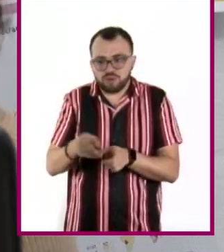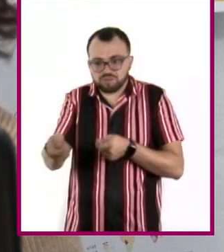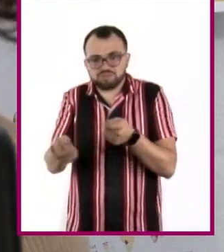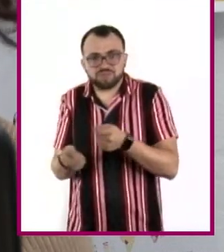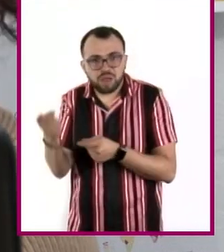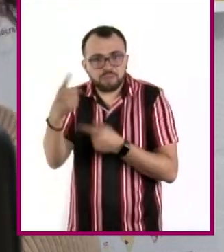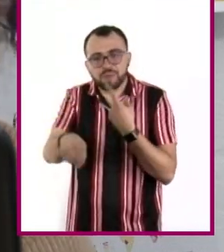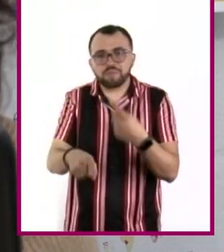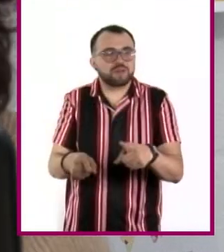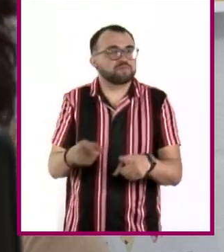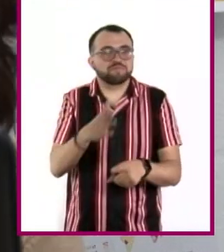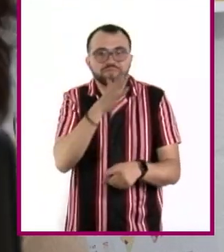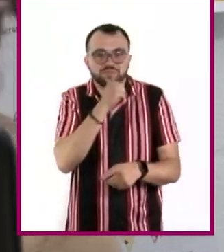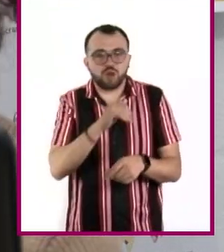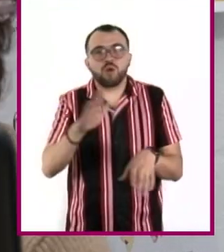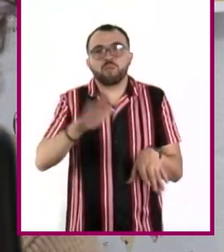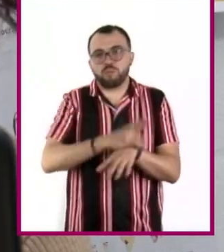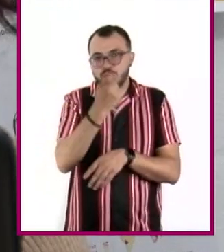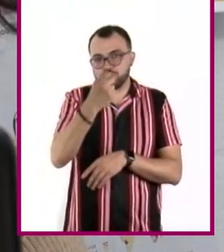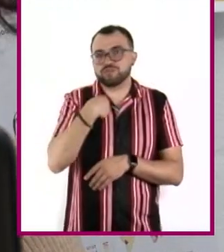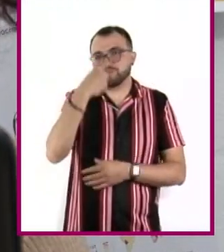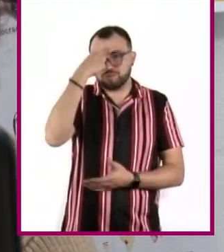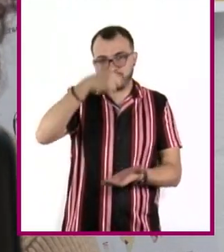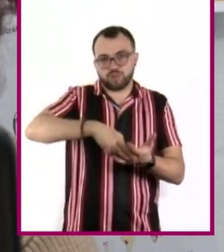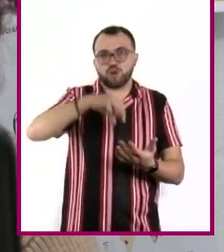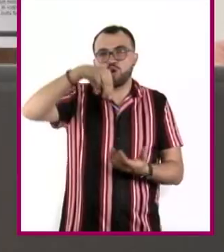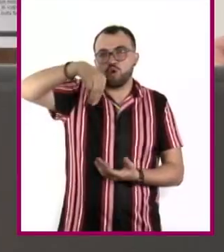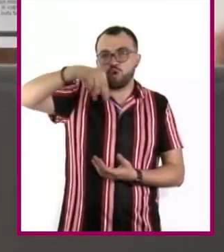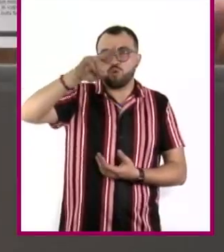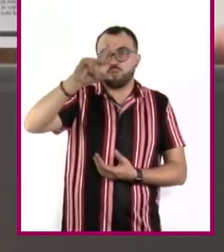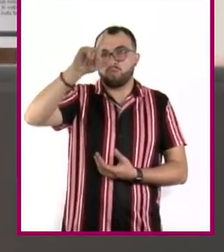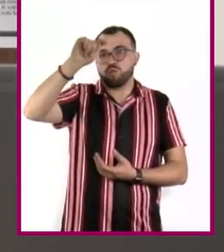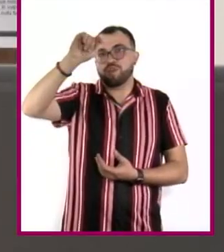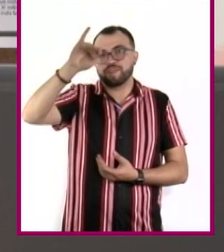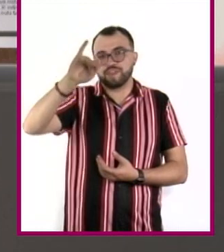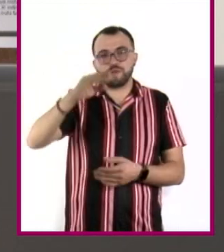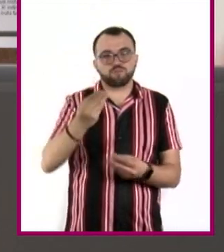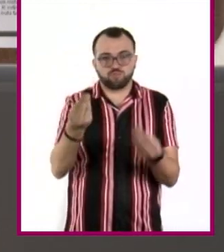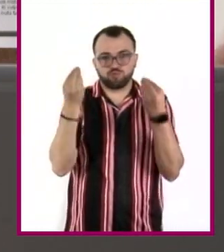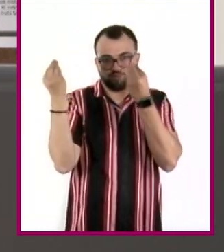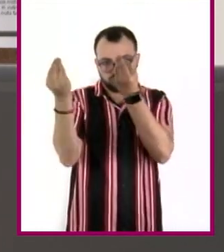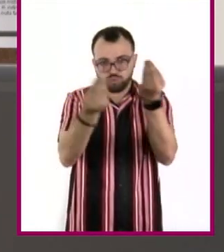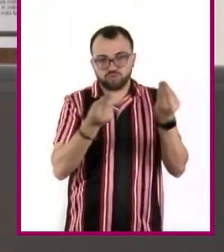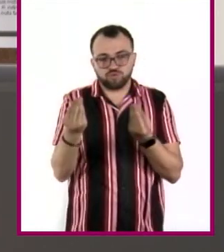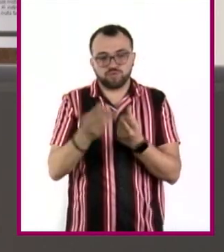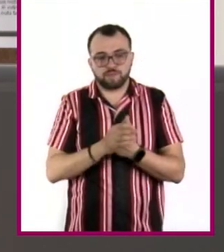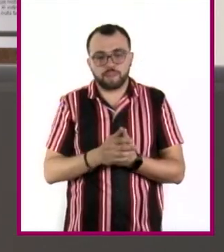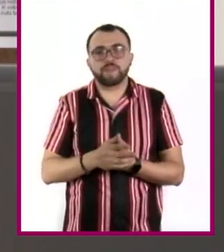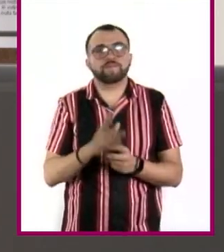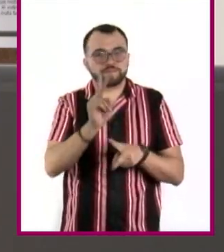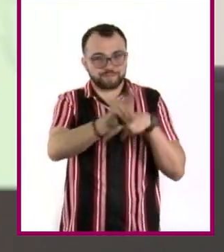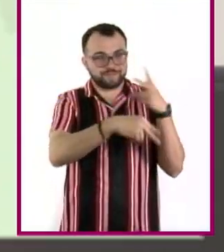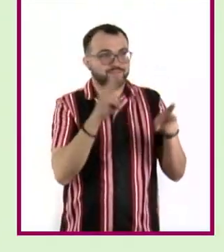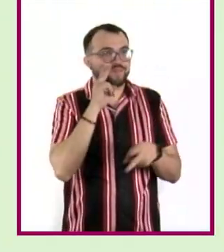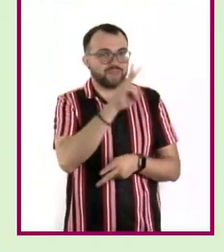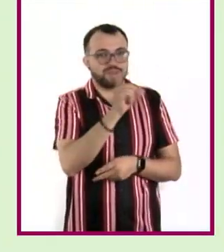y justo por eso pienso que es multipolar. Pues entonces, vayamos con Mireya a mostrar esto que